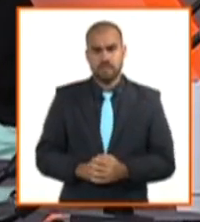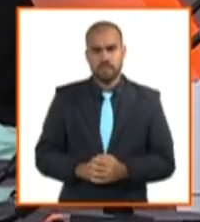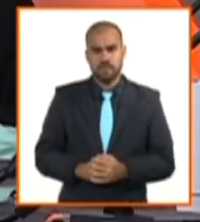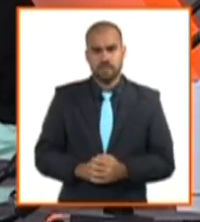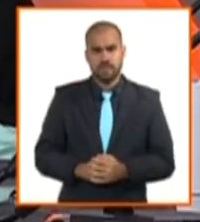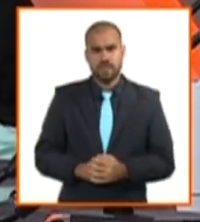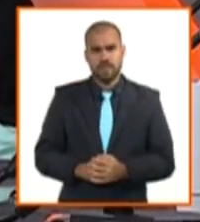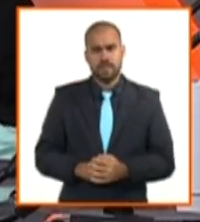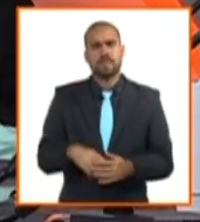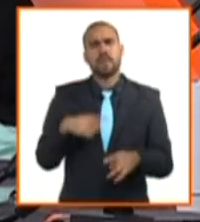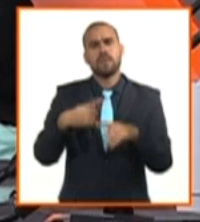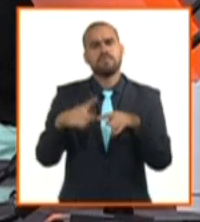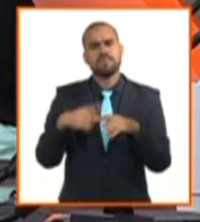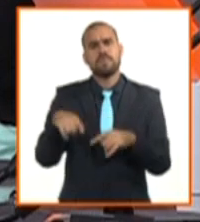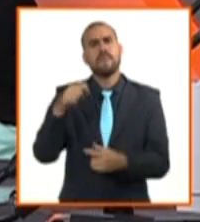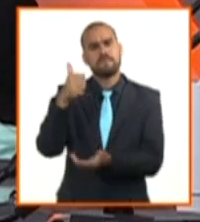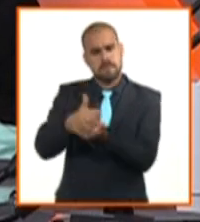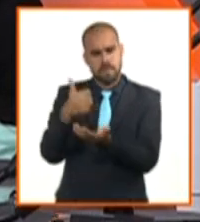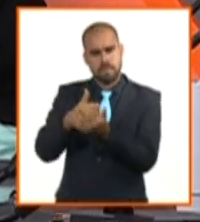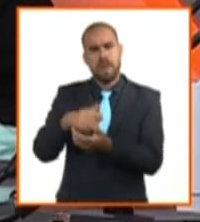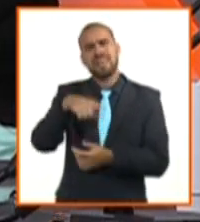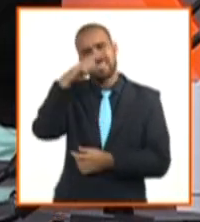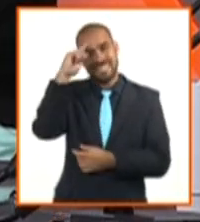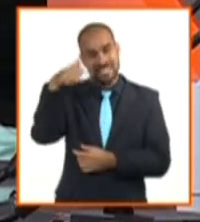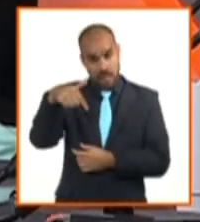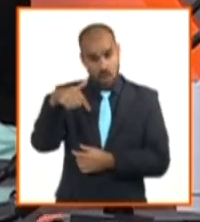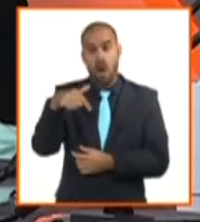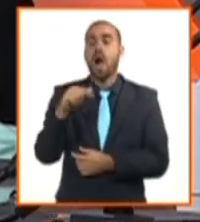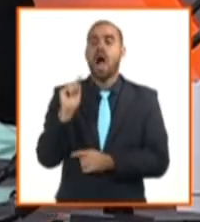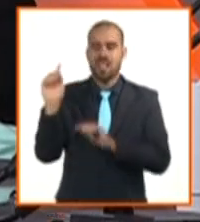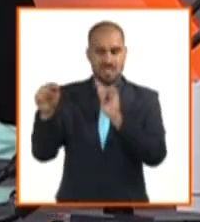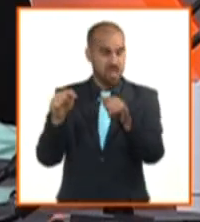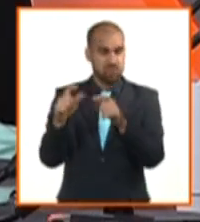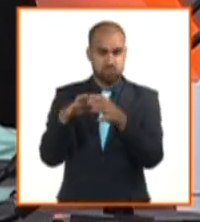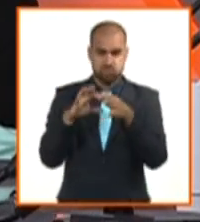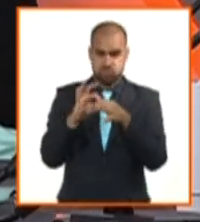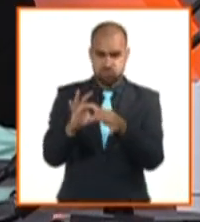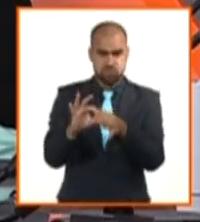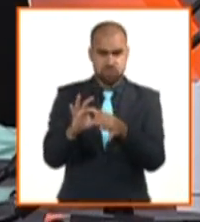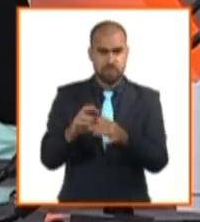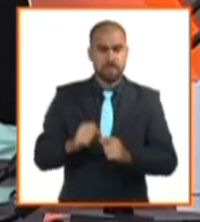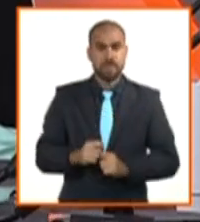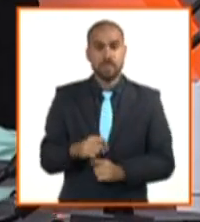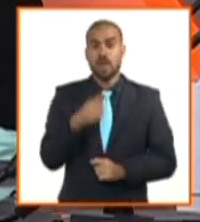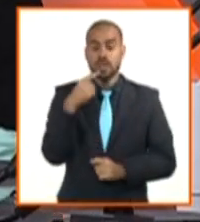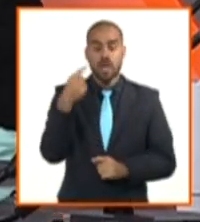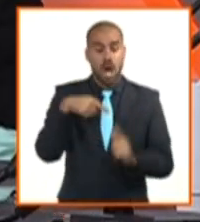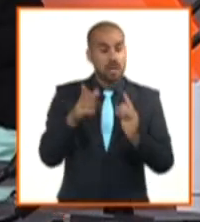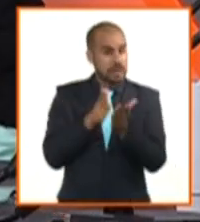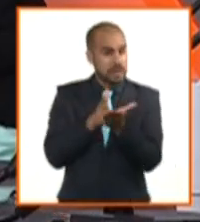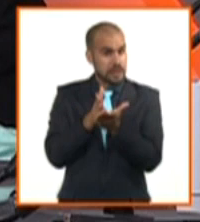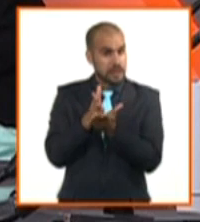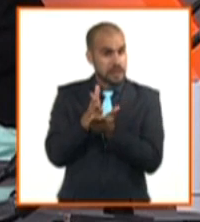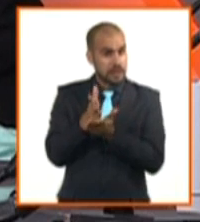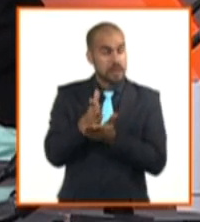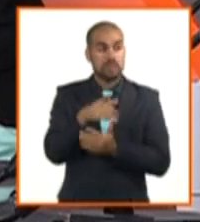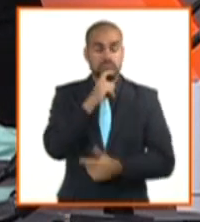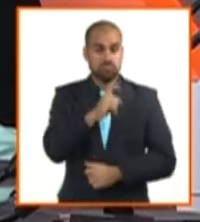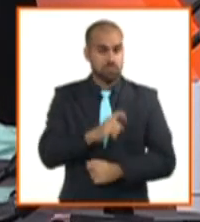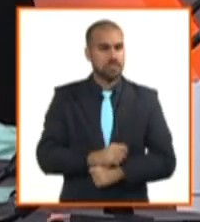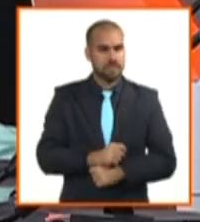pinar del río y san juan y martínez y la situación sin dudas todavía sigue siendo muy compleja pero para